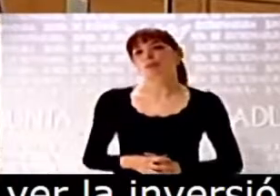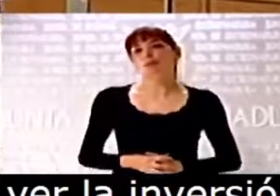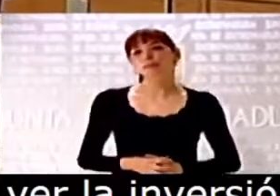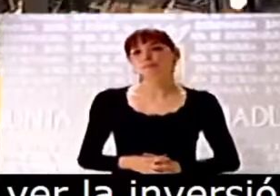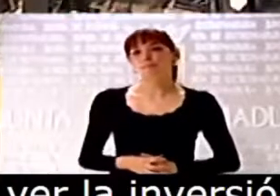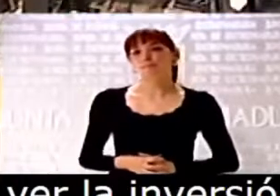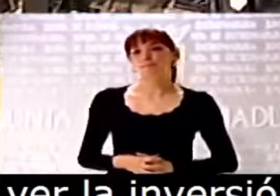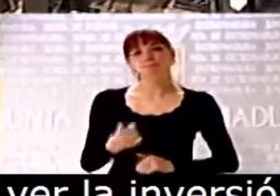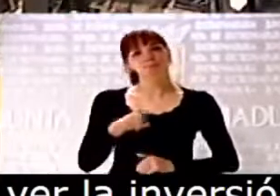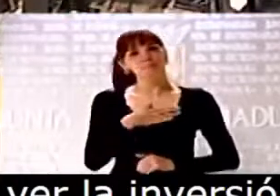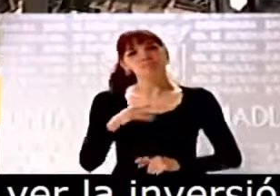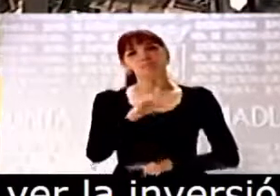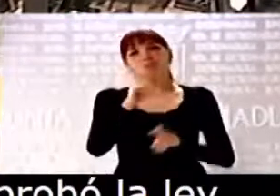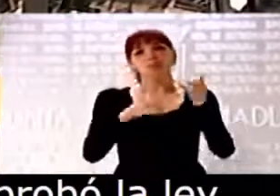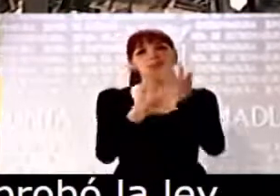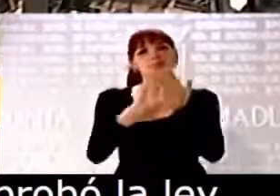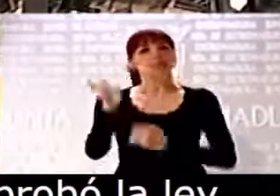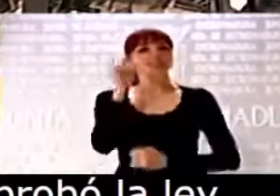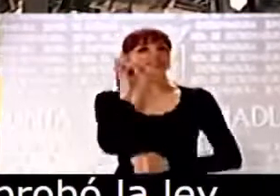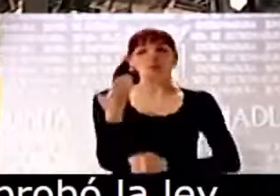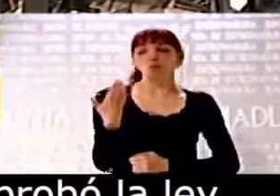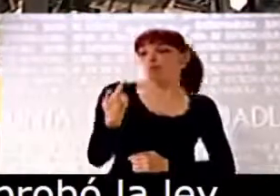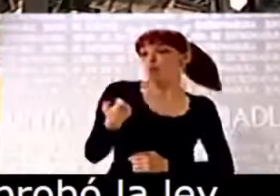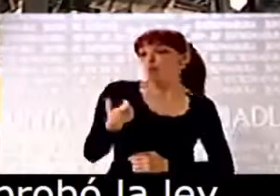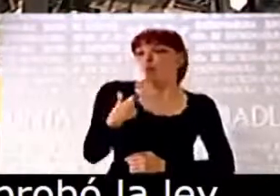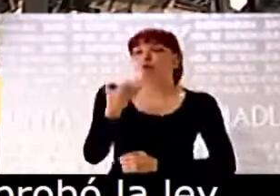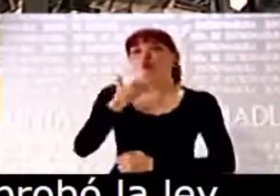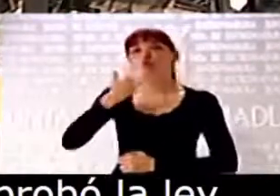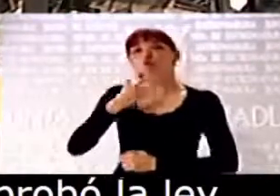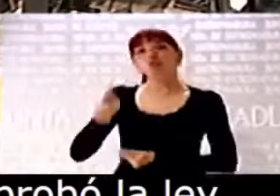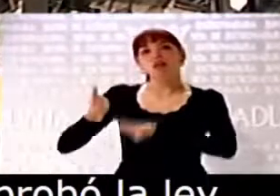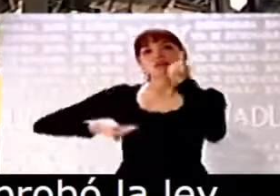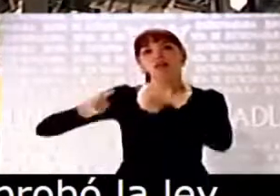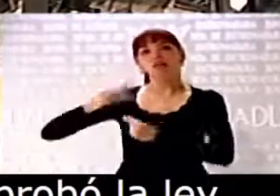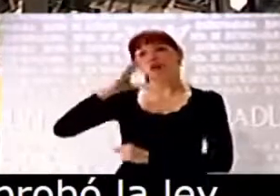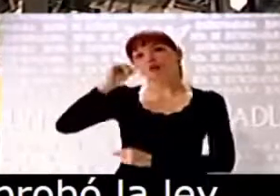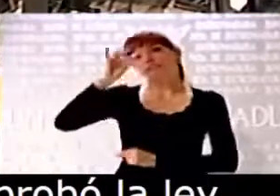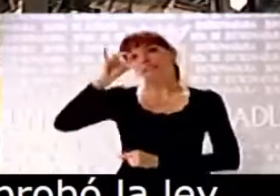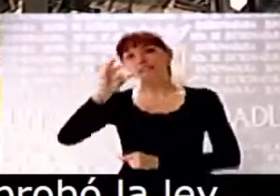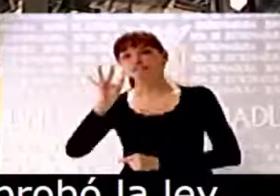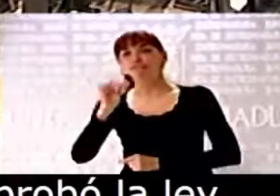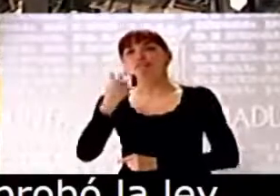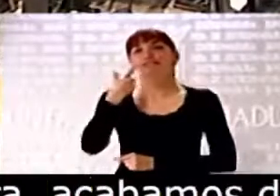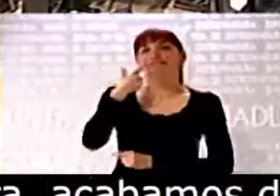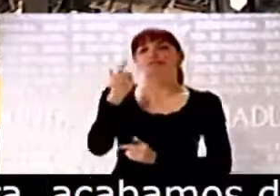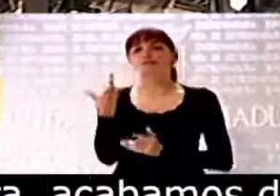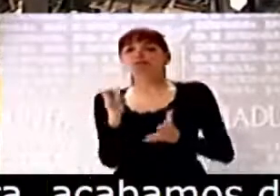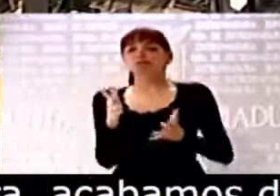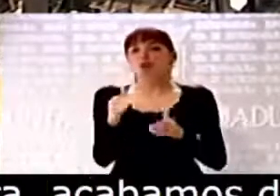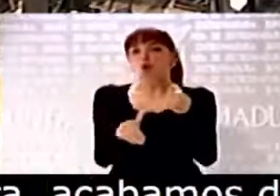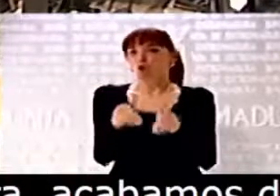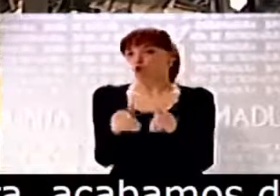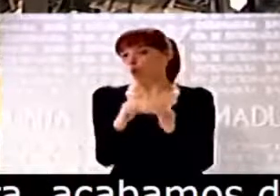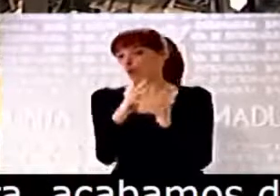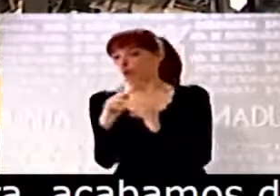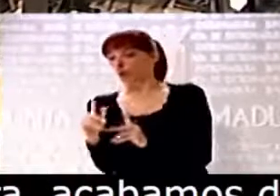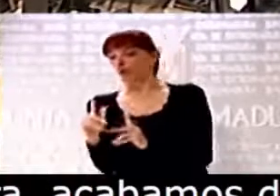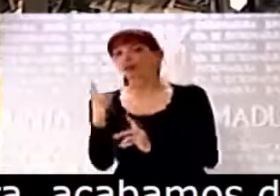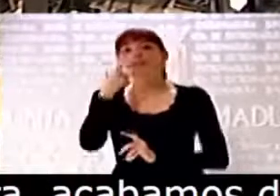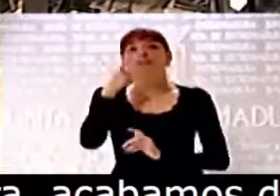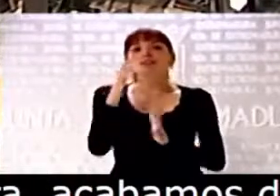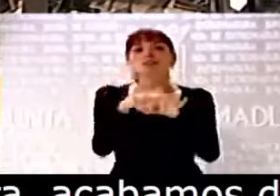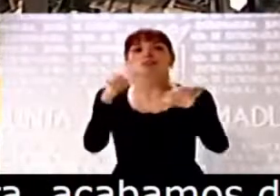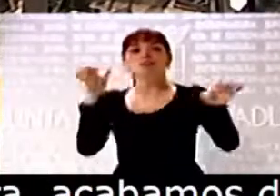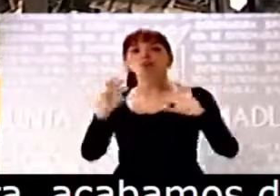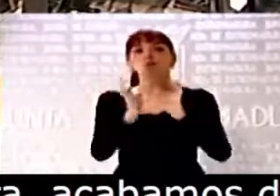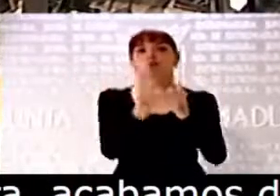Sí, quería preguntarle a la señora ministra. Acabamos de conocer los datos del CIS sobre estimación de votos y vemos que los partidos mayoritarios, como Partido